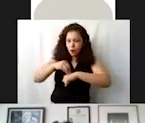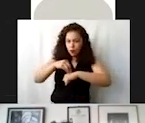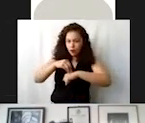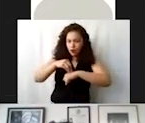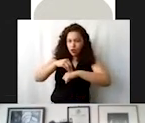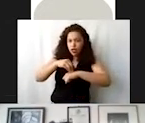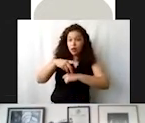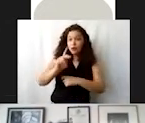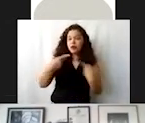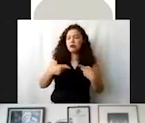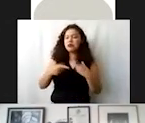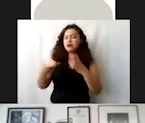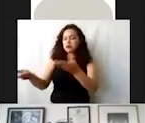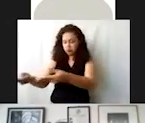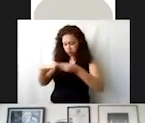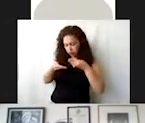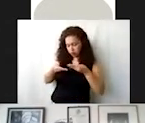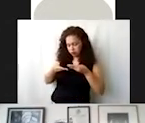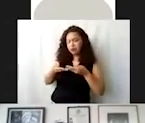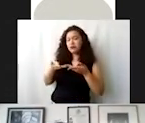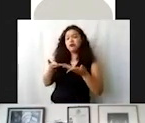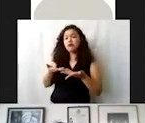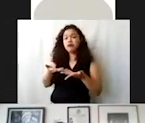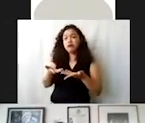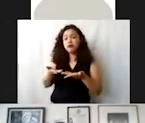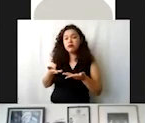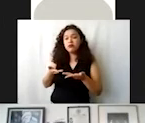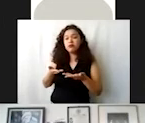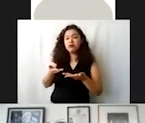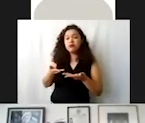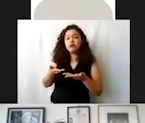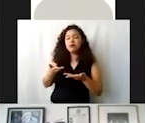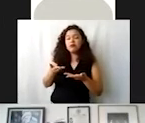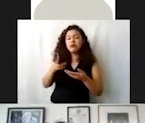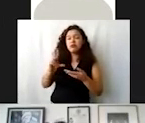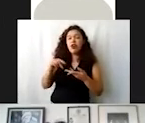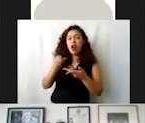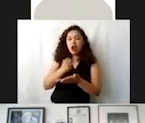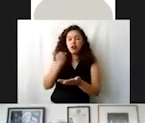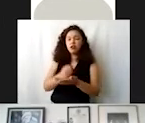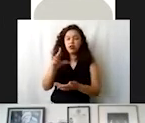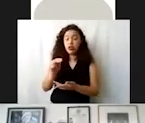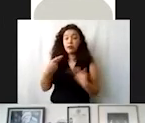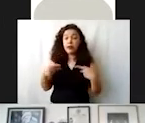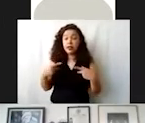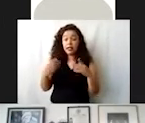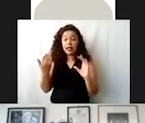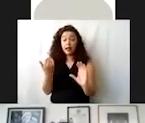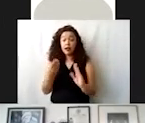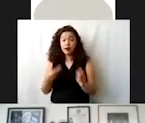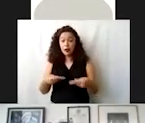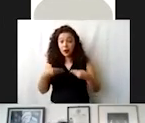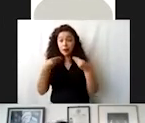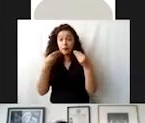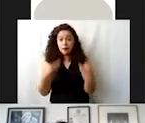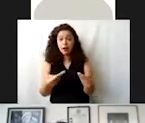quien lo recibe no es no es una obligación. Para quien emite, bien